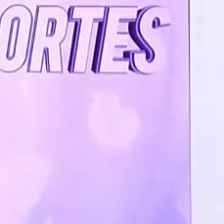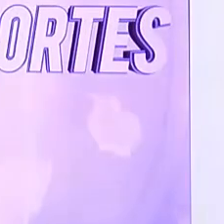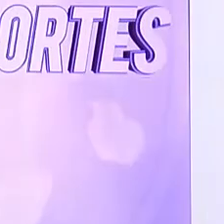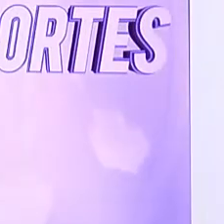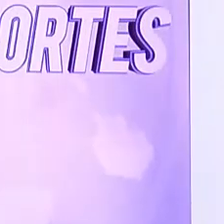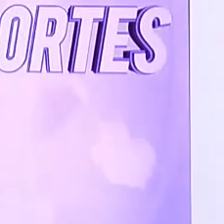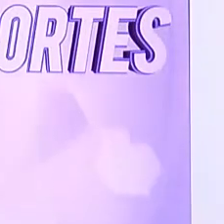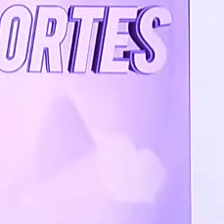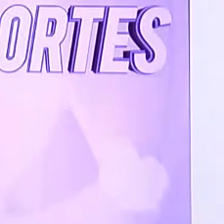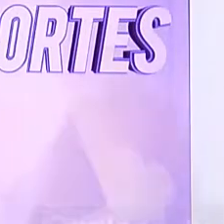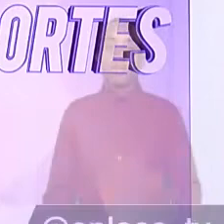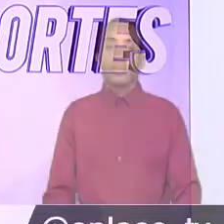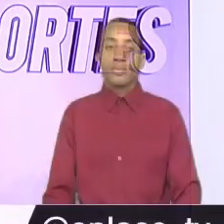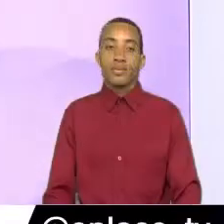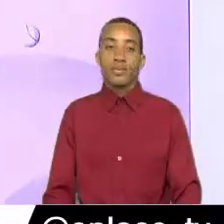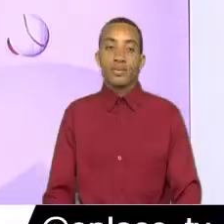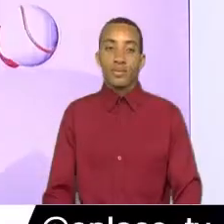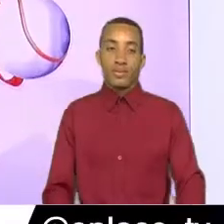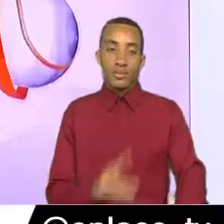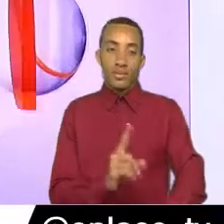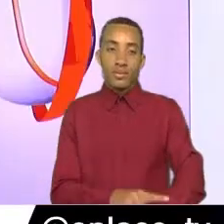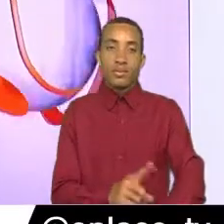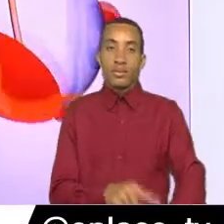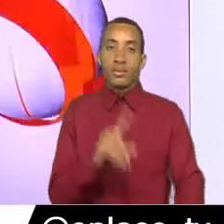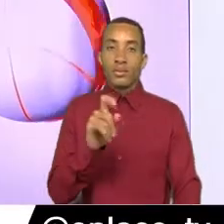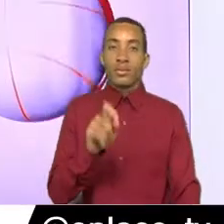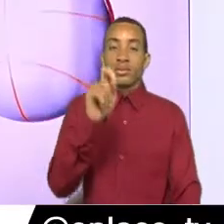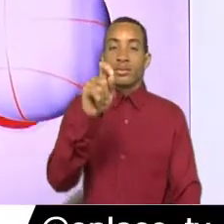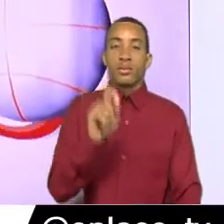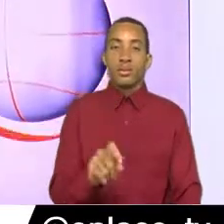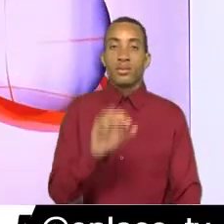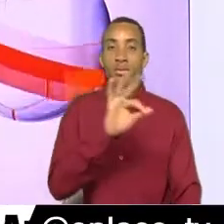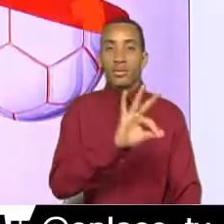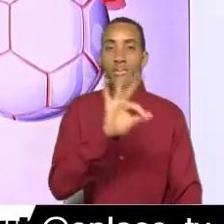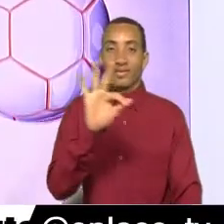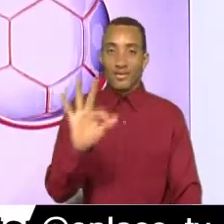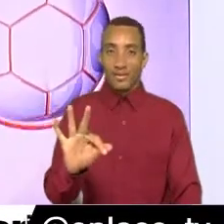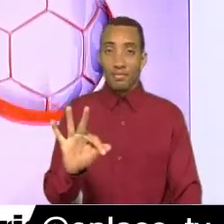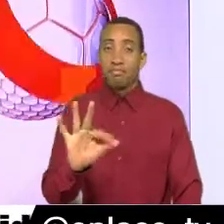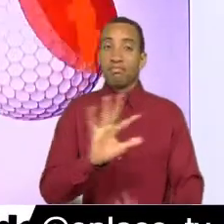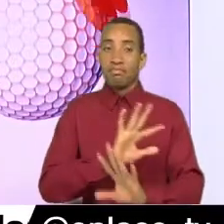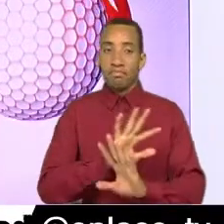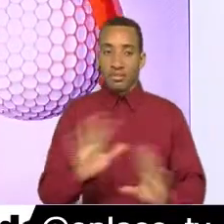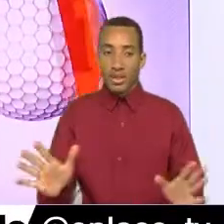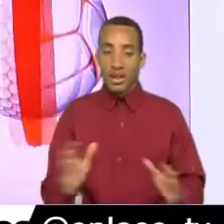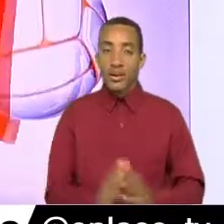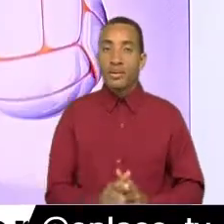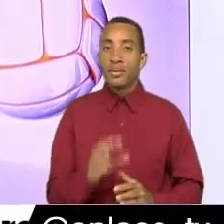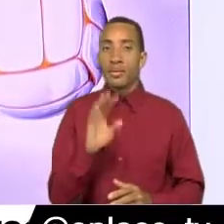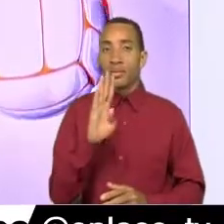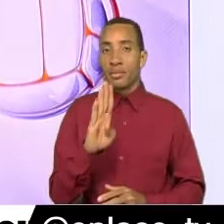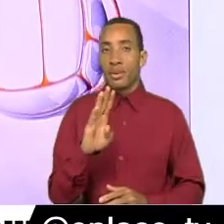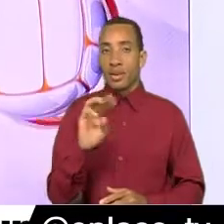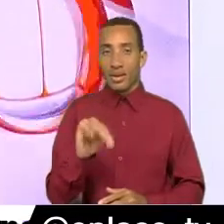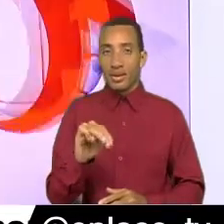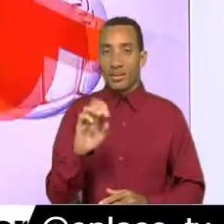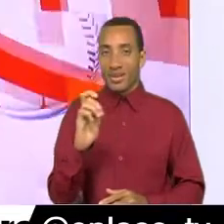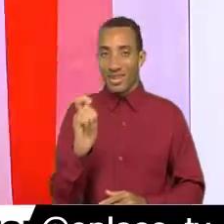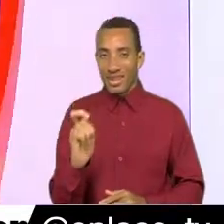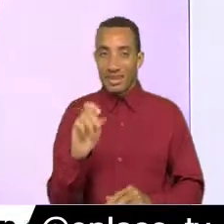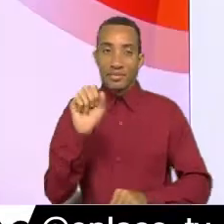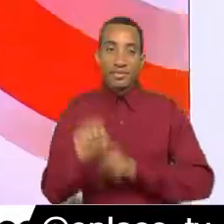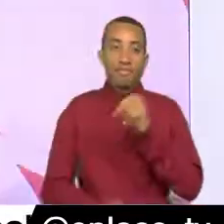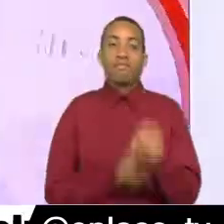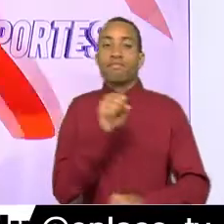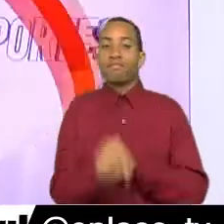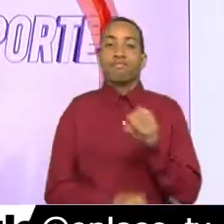Las 6:33 en Colombia, es tiempo para los deportes en Enlace Noticias. Se cumplió la segunda válida de BMX en la sede campestre del Club Miramar. Tenemos el